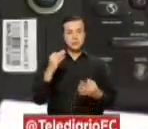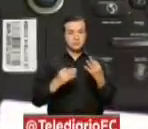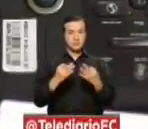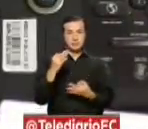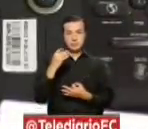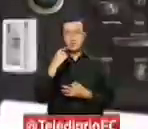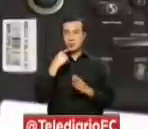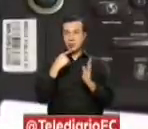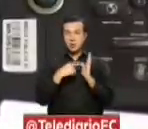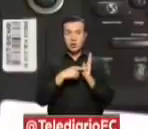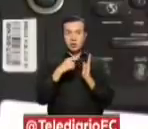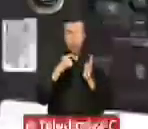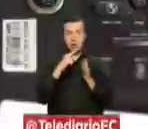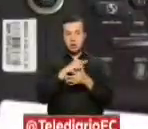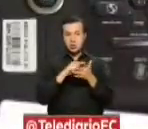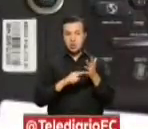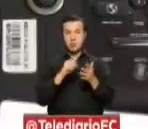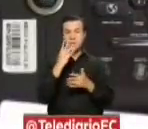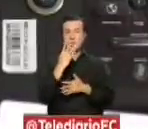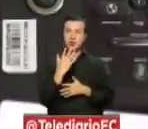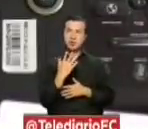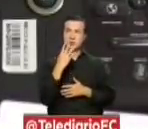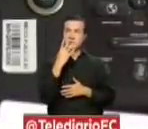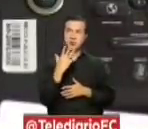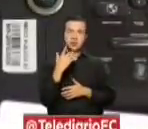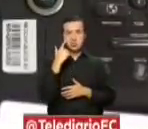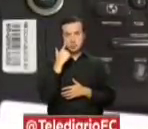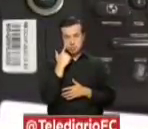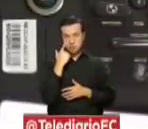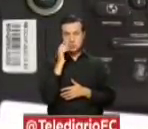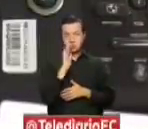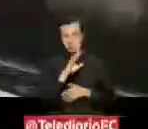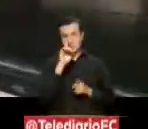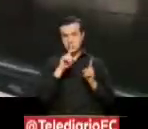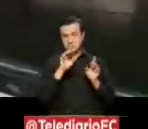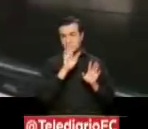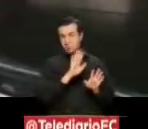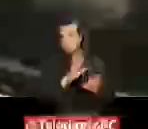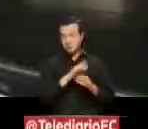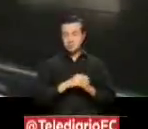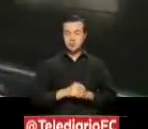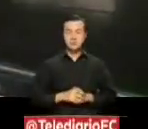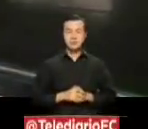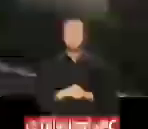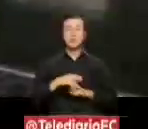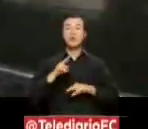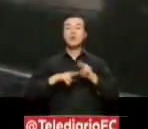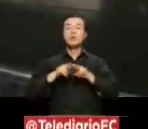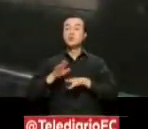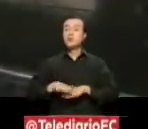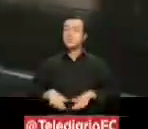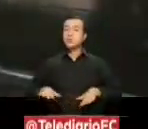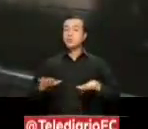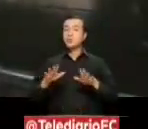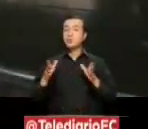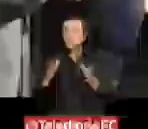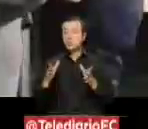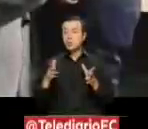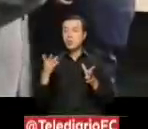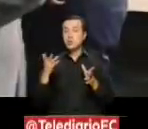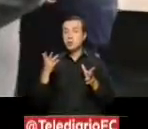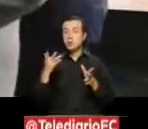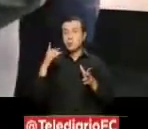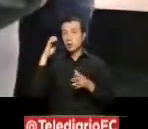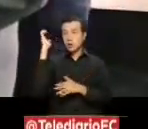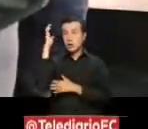es un ejemplo de varios, ¿no? 4 o 5, si no estoy mal, sino incluso pueden ser algunos más. Explica que las obras ejecutadas no formaron parte de la